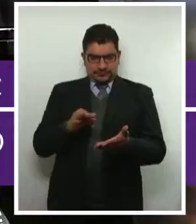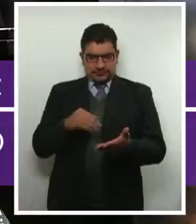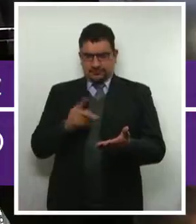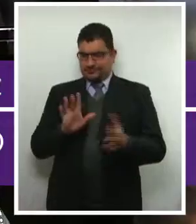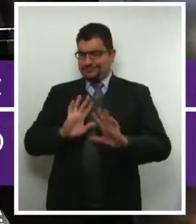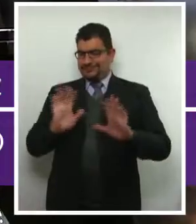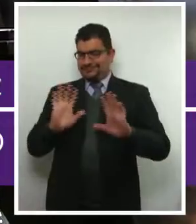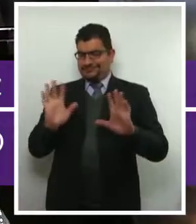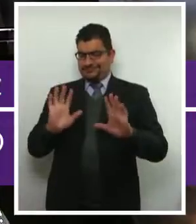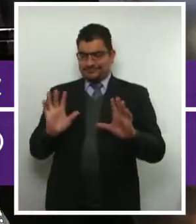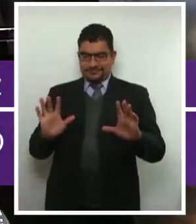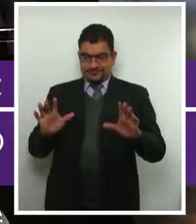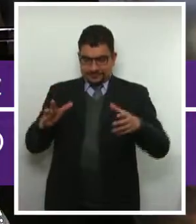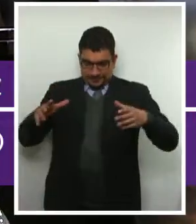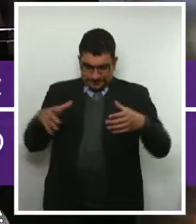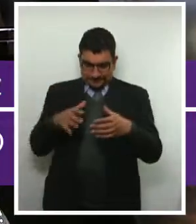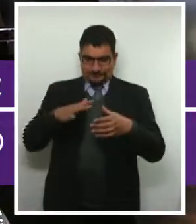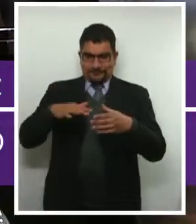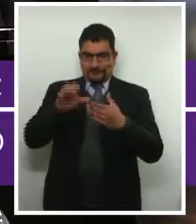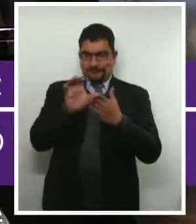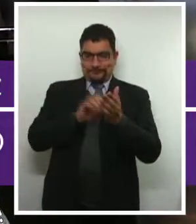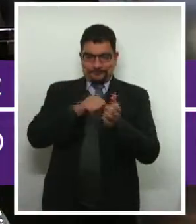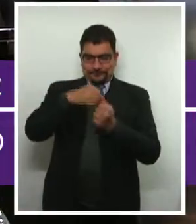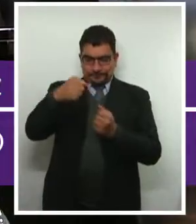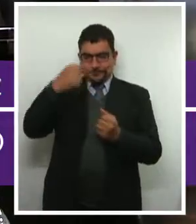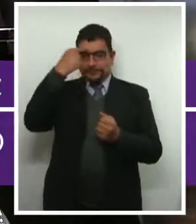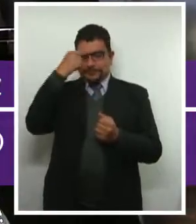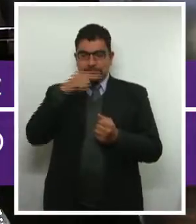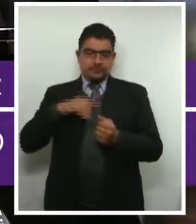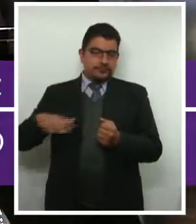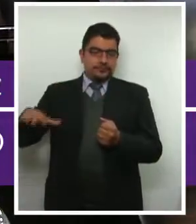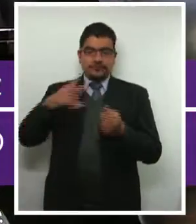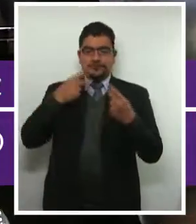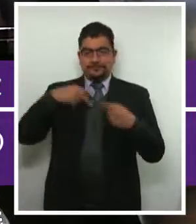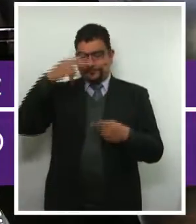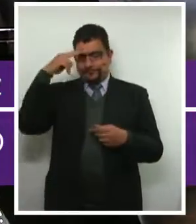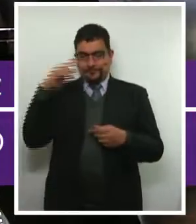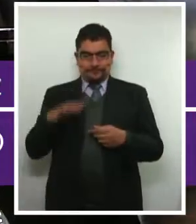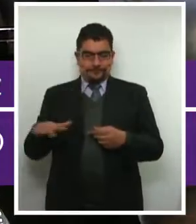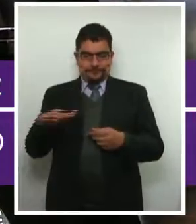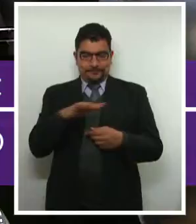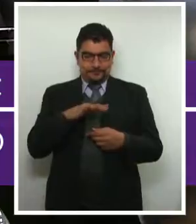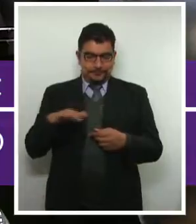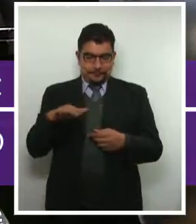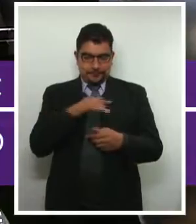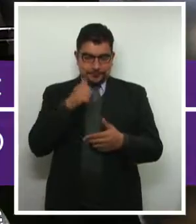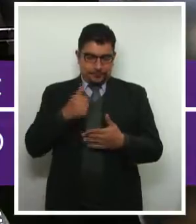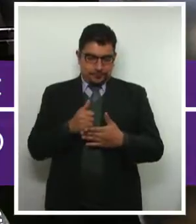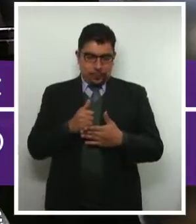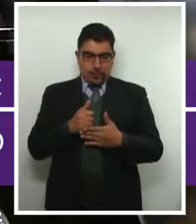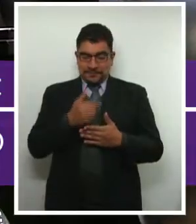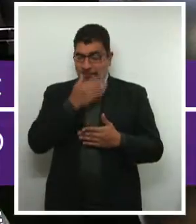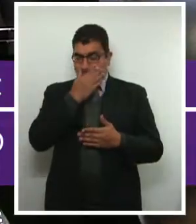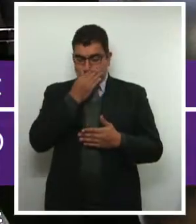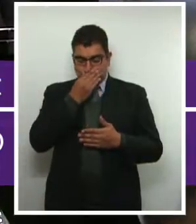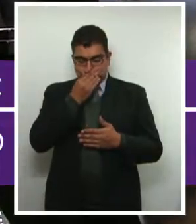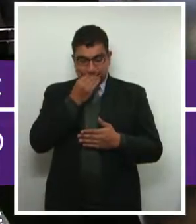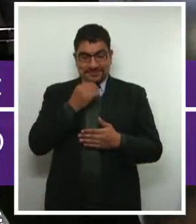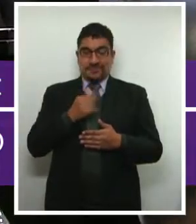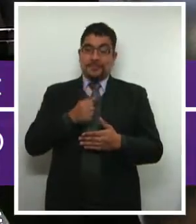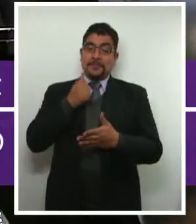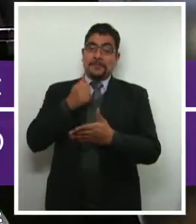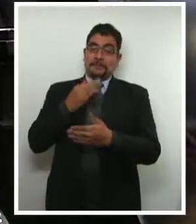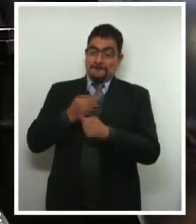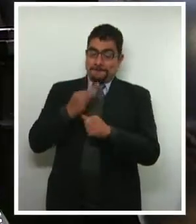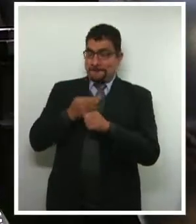una constitución para todos los ciudadanos. Yo haría un llamado a la Asamblea a que en el espíritu